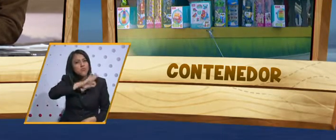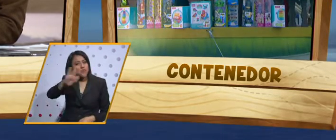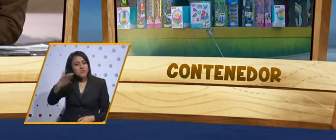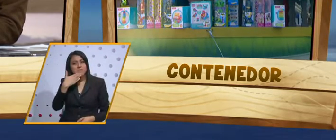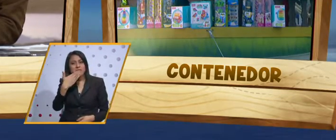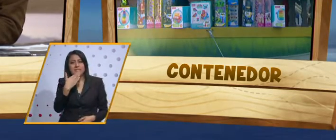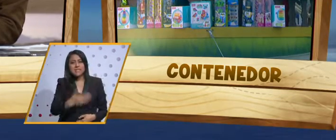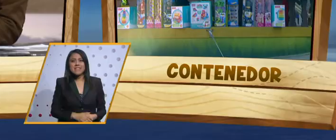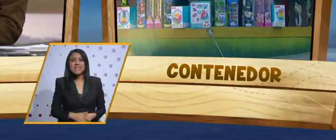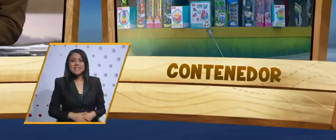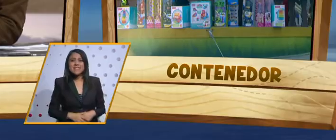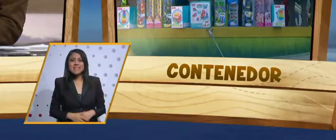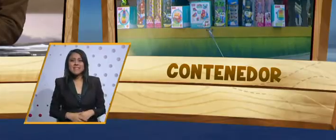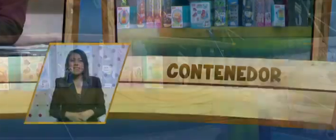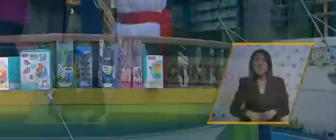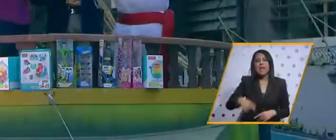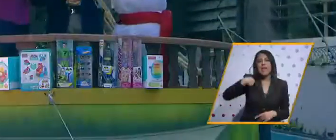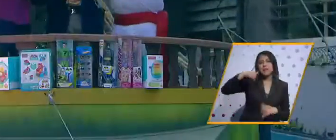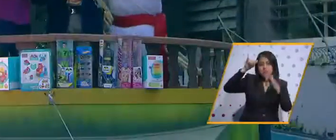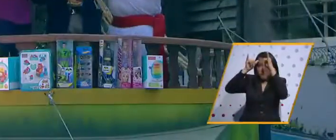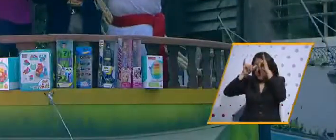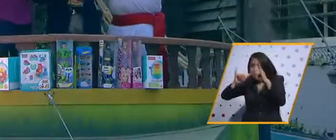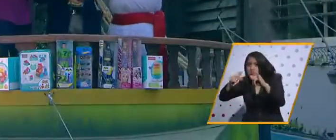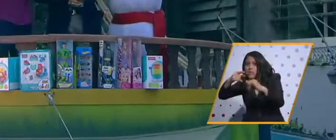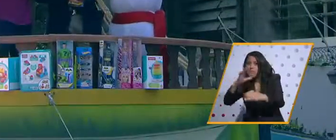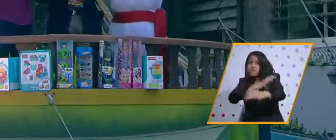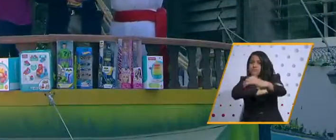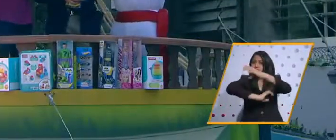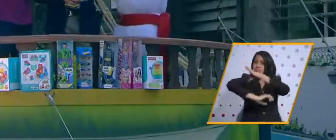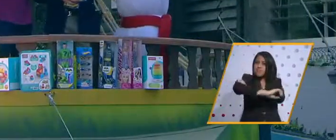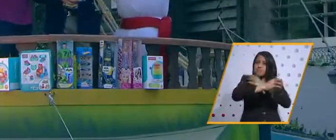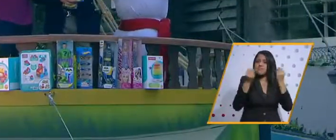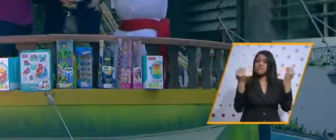Mu. El Toro Mu es el músculo del juguetón, está muy fuerte,